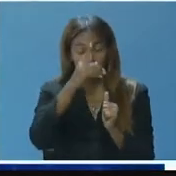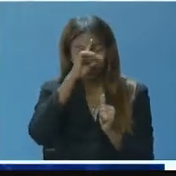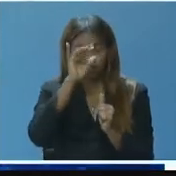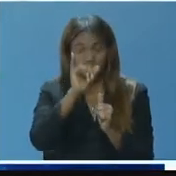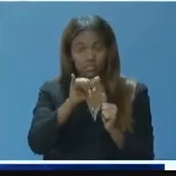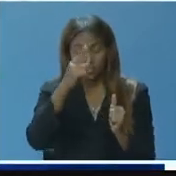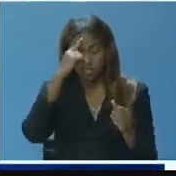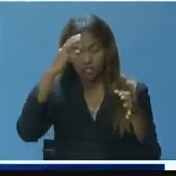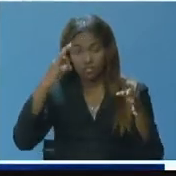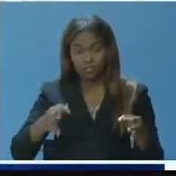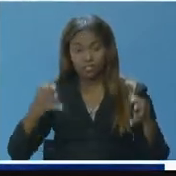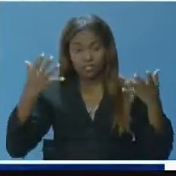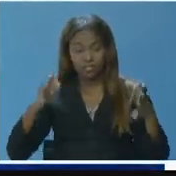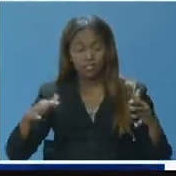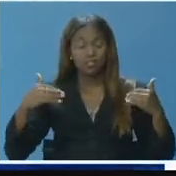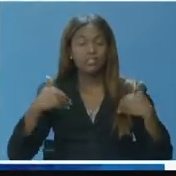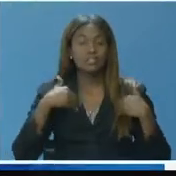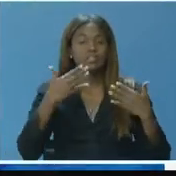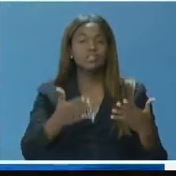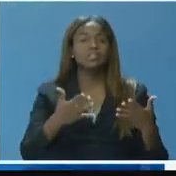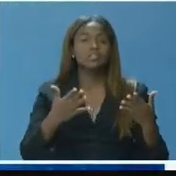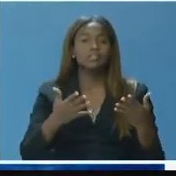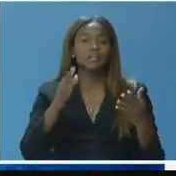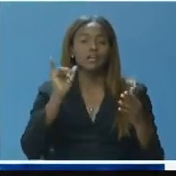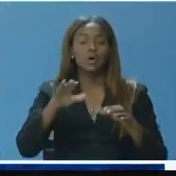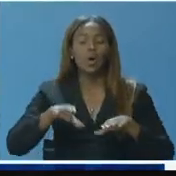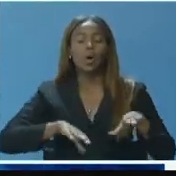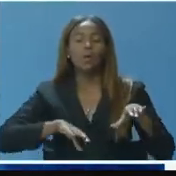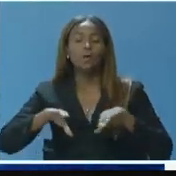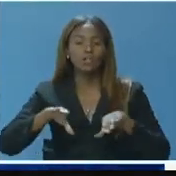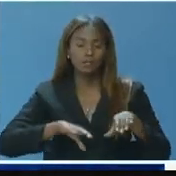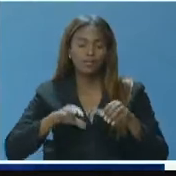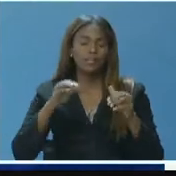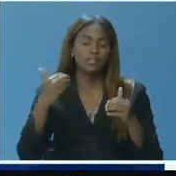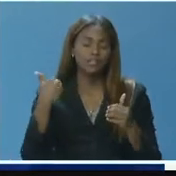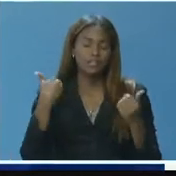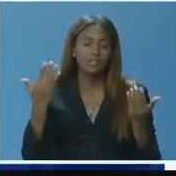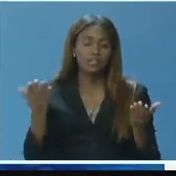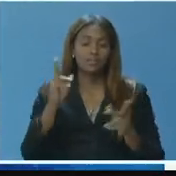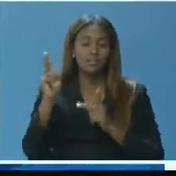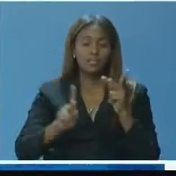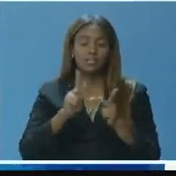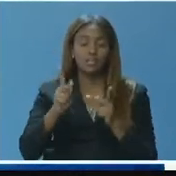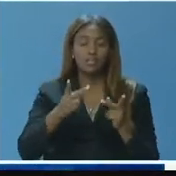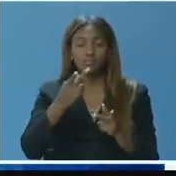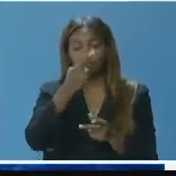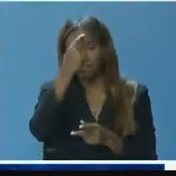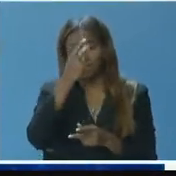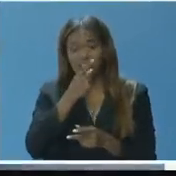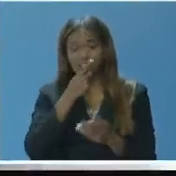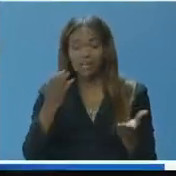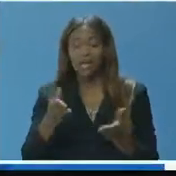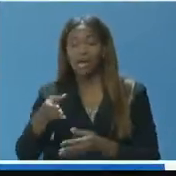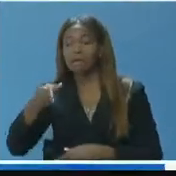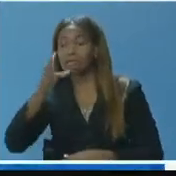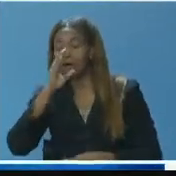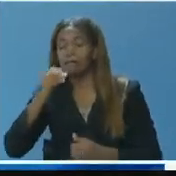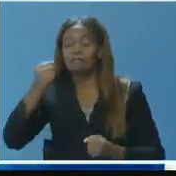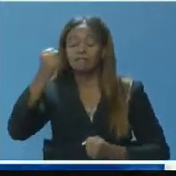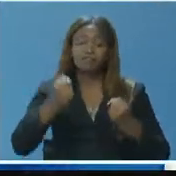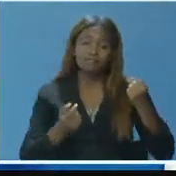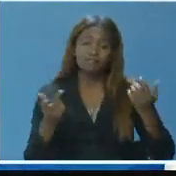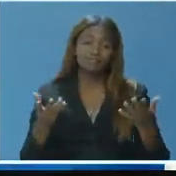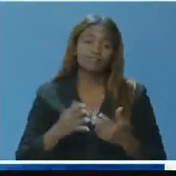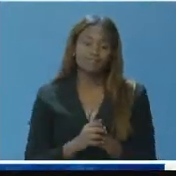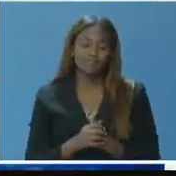decir ya basta este comportamiento tan normalizado que tenemos los dominicanos de tomar y manejar. Esta campaña cuenta